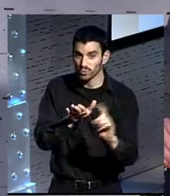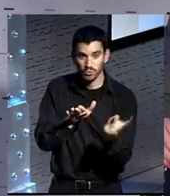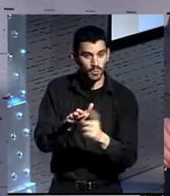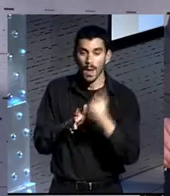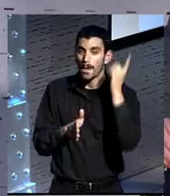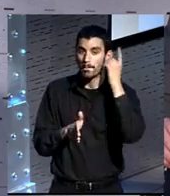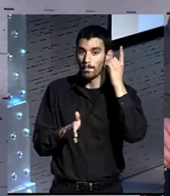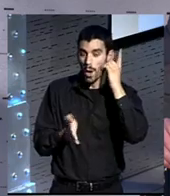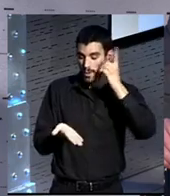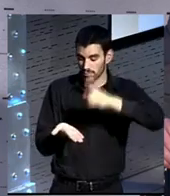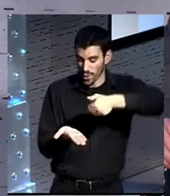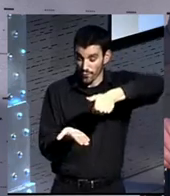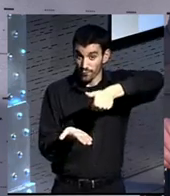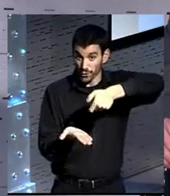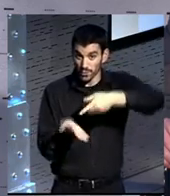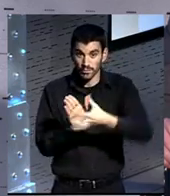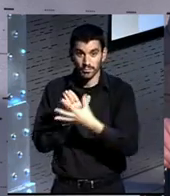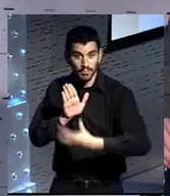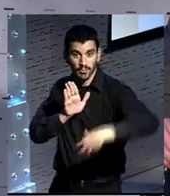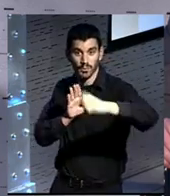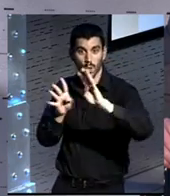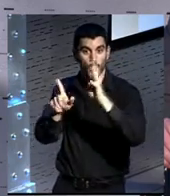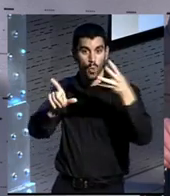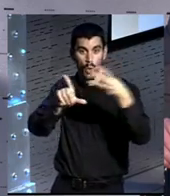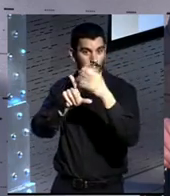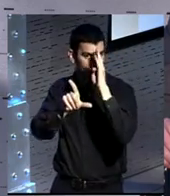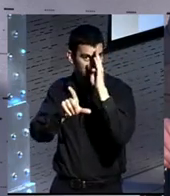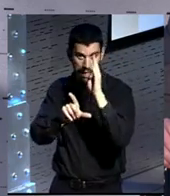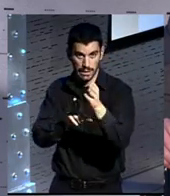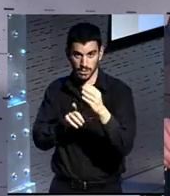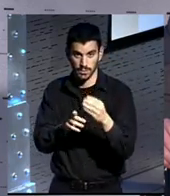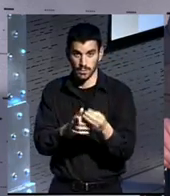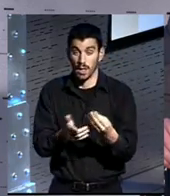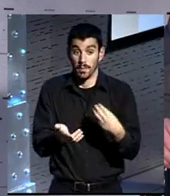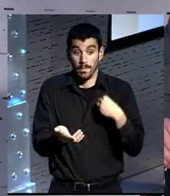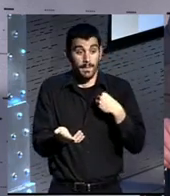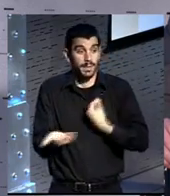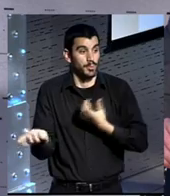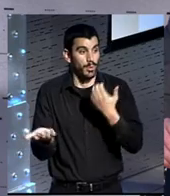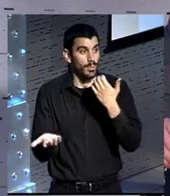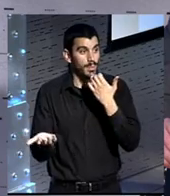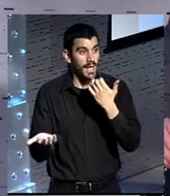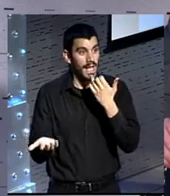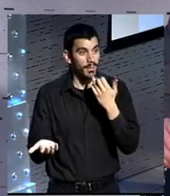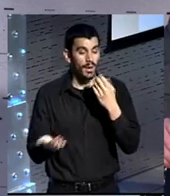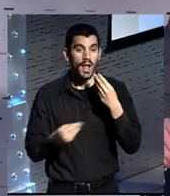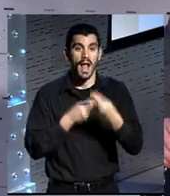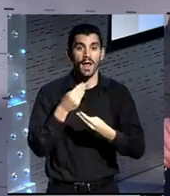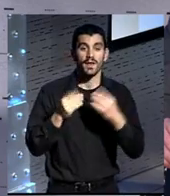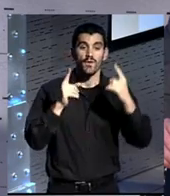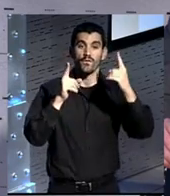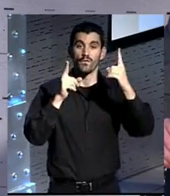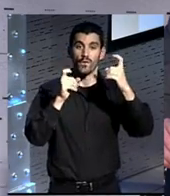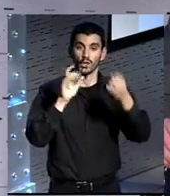en el portal de ahorro, en el portal web, de la misma manera que un cliente sabe cargar una fotografía en